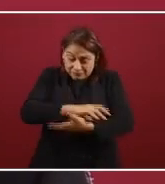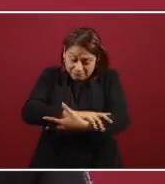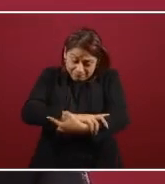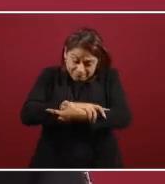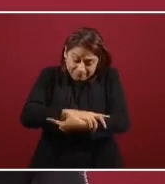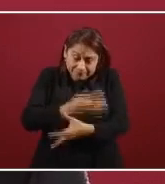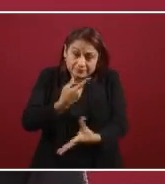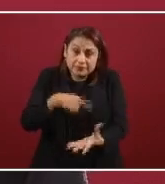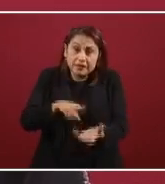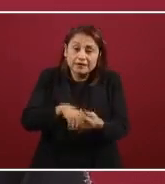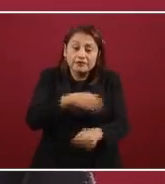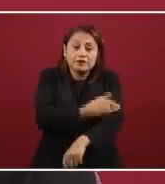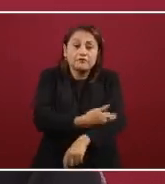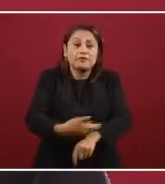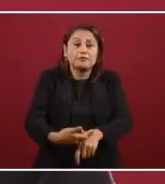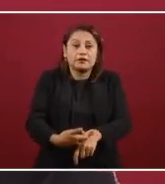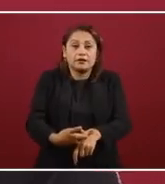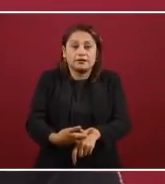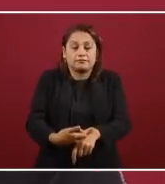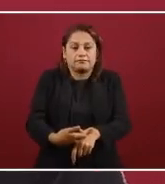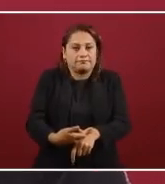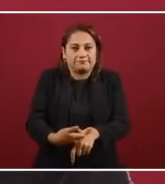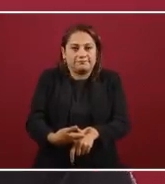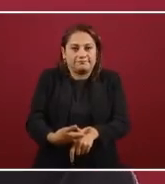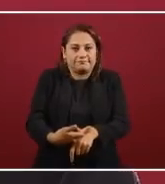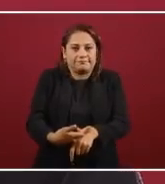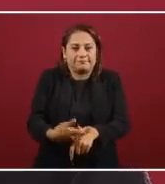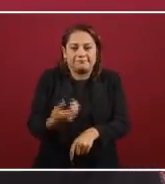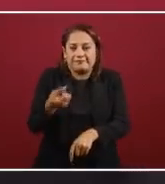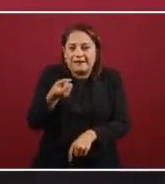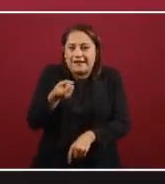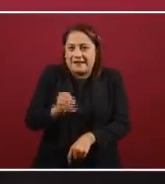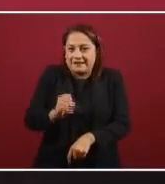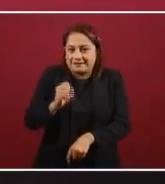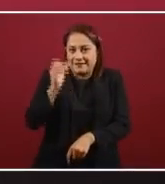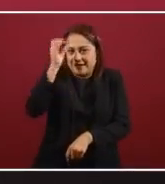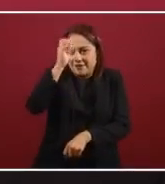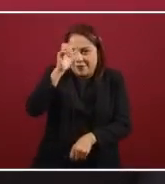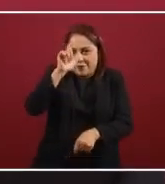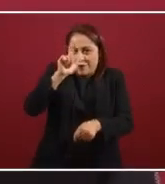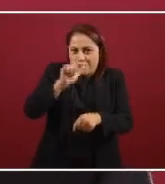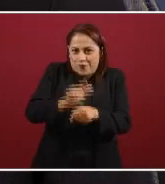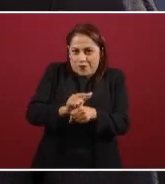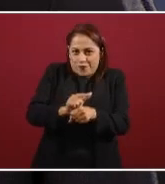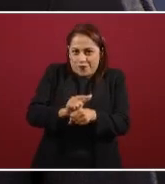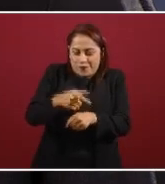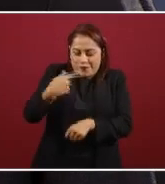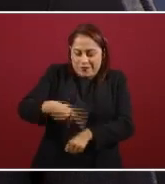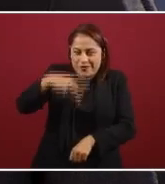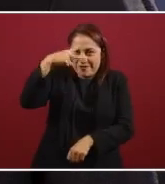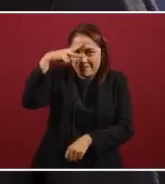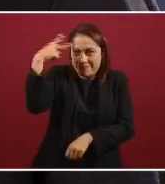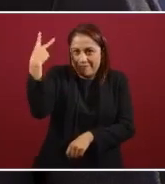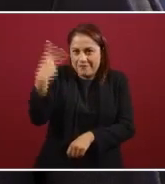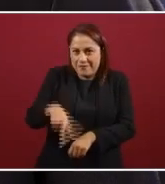que es una de las características de nuestras culturas,